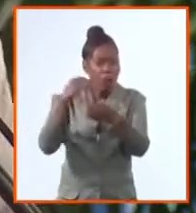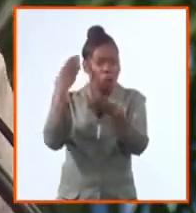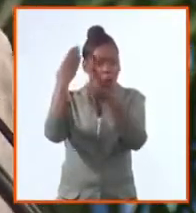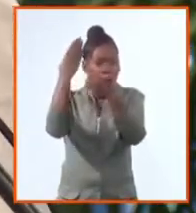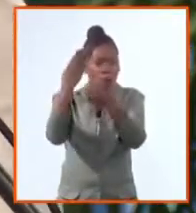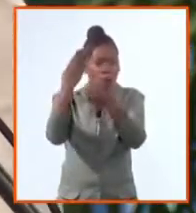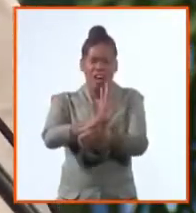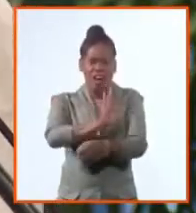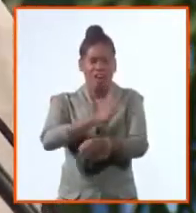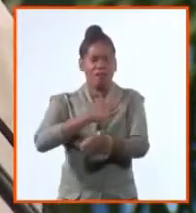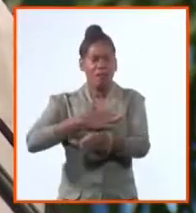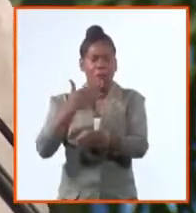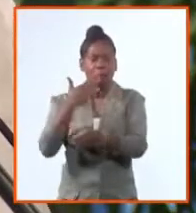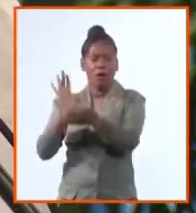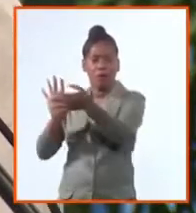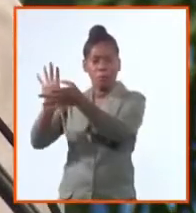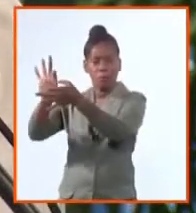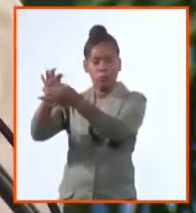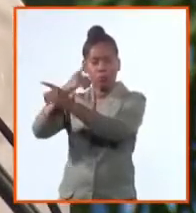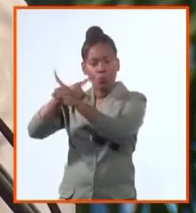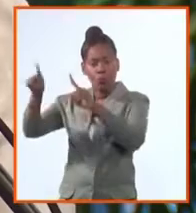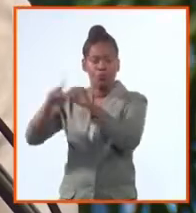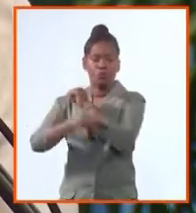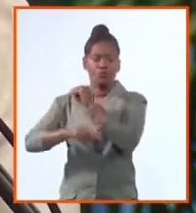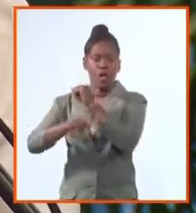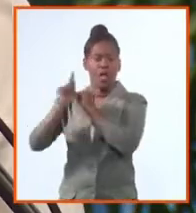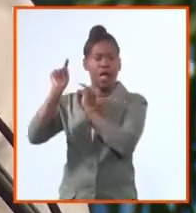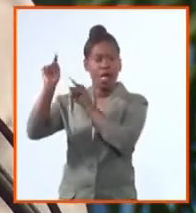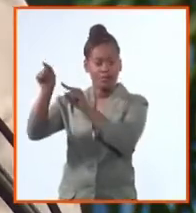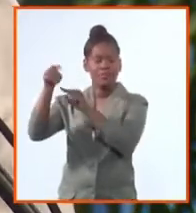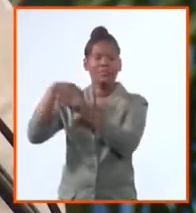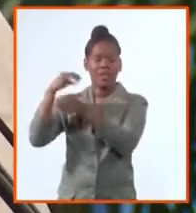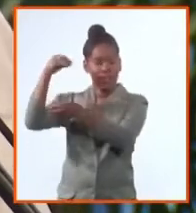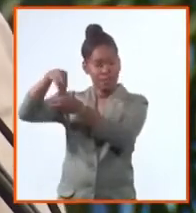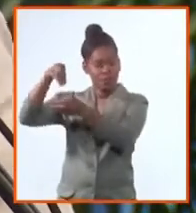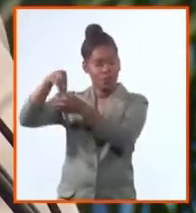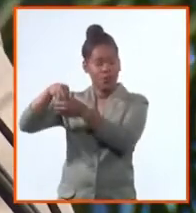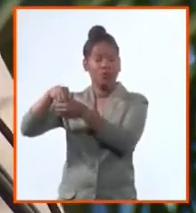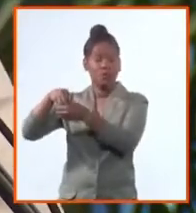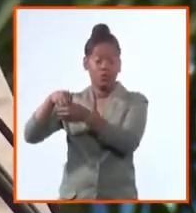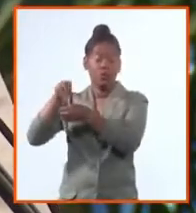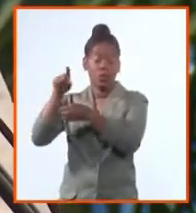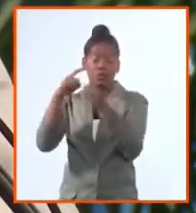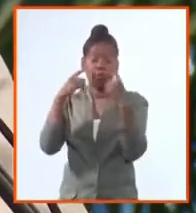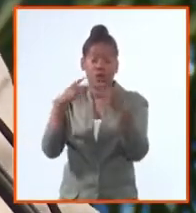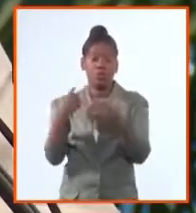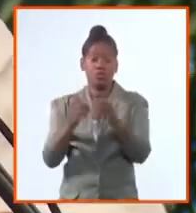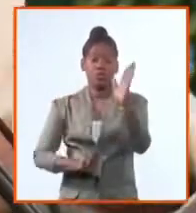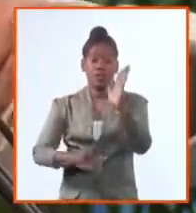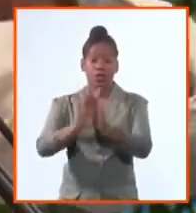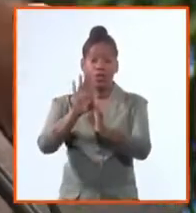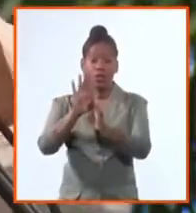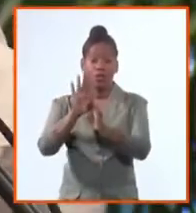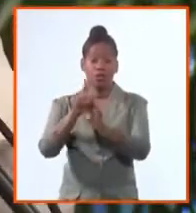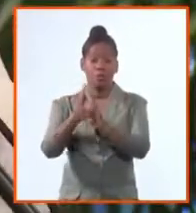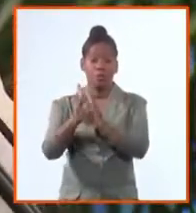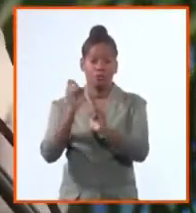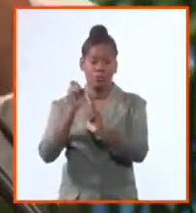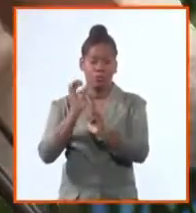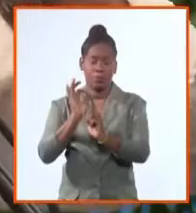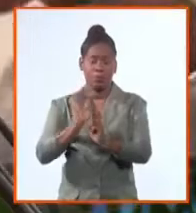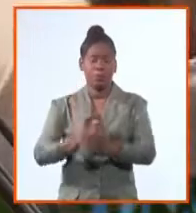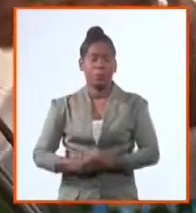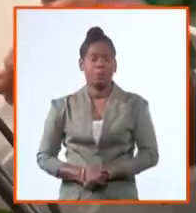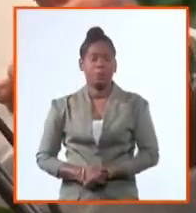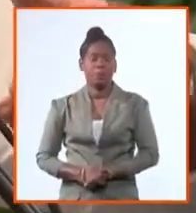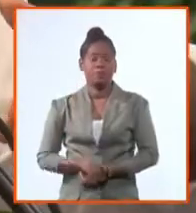generalmente la inversión privada no hace. Entonces, quiere decir que el tema este de del financiamiento de la ciencia